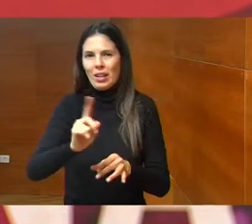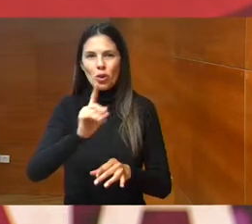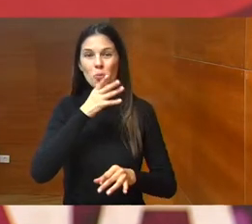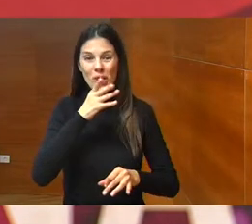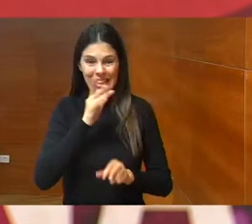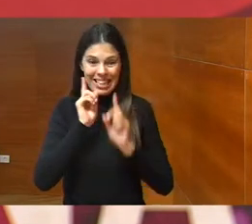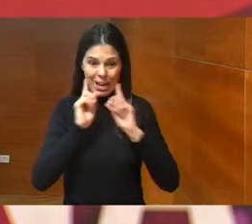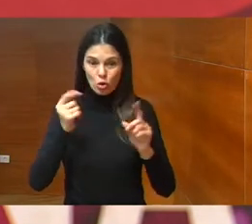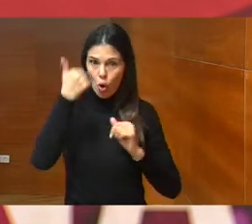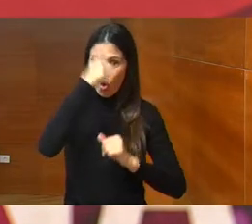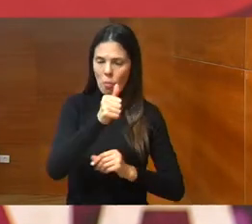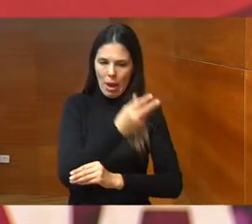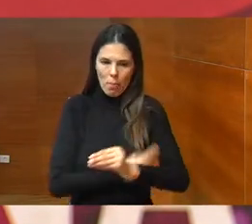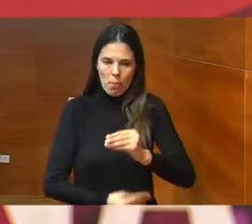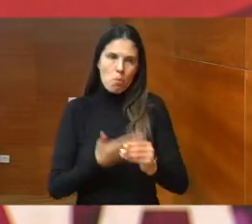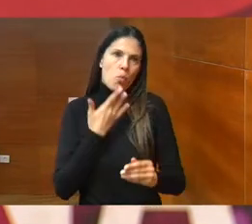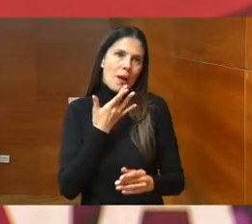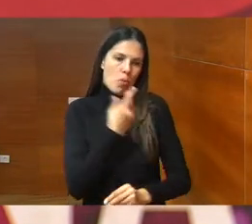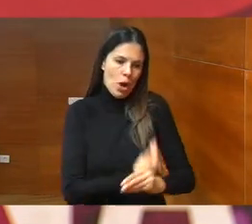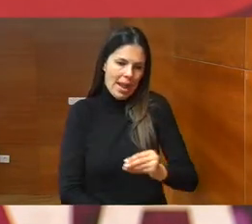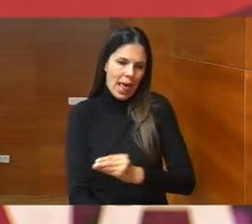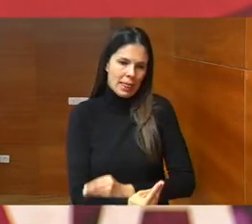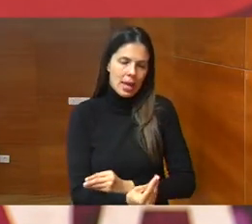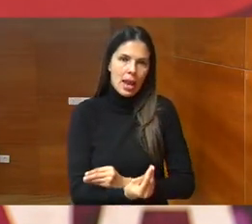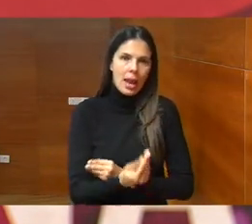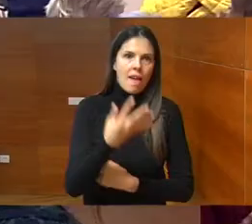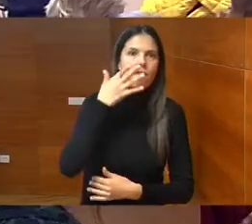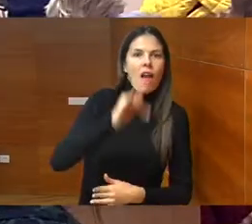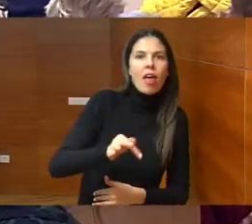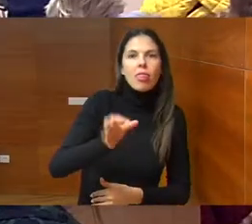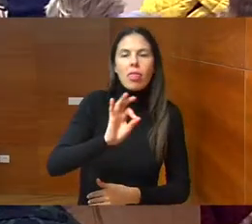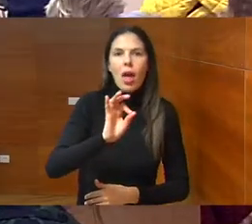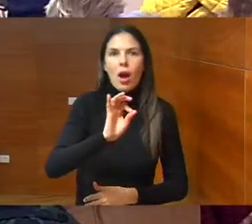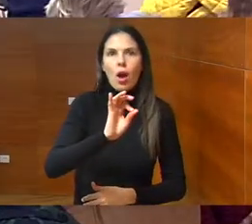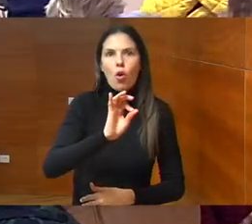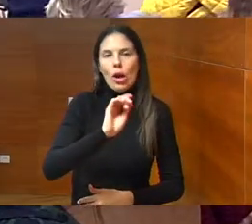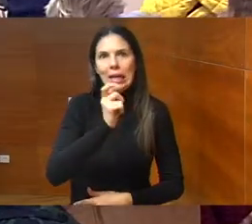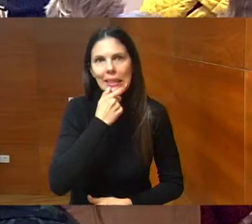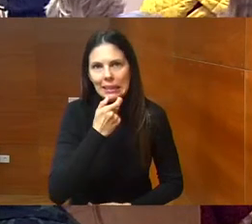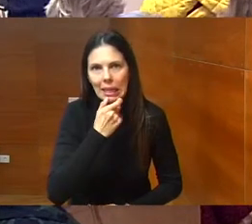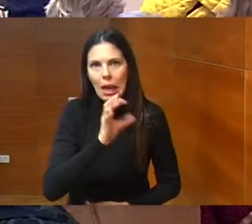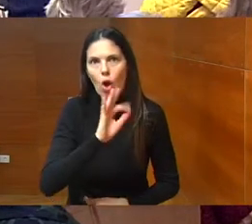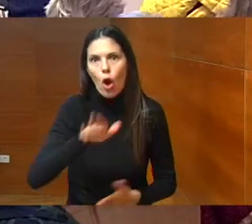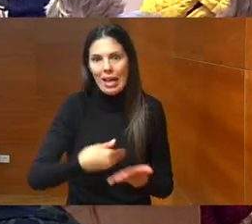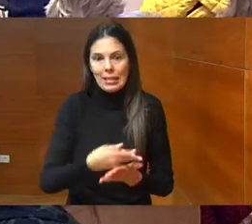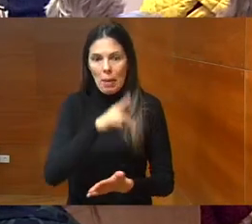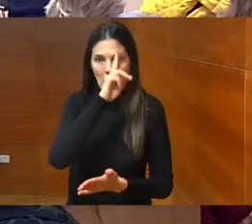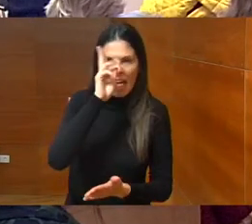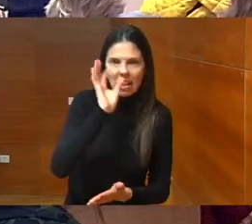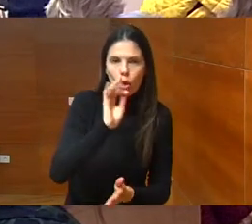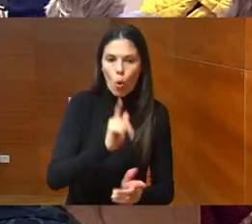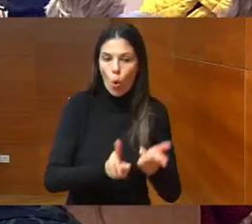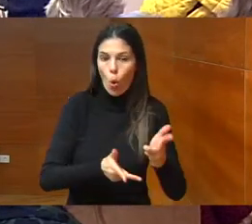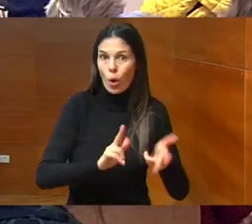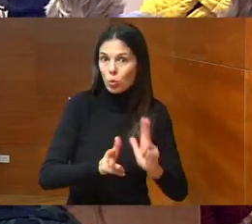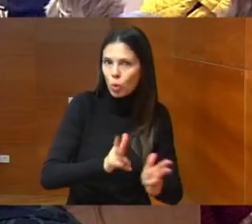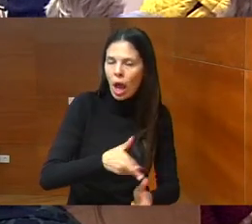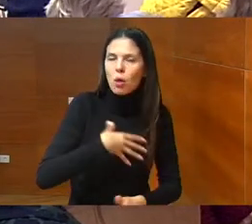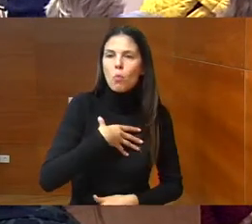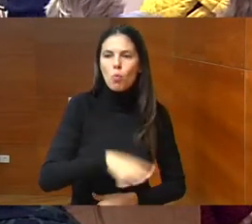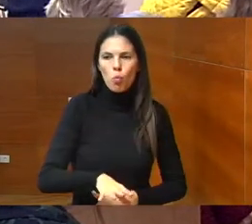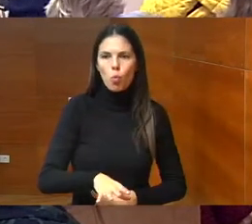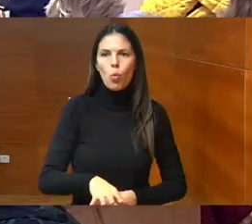subiera nacido pues por ejemplo en Francia Inglaterra Incluso en Madrid euskadi a su carrera